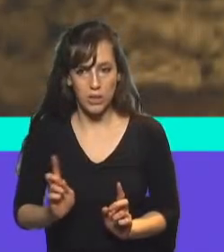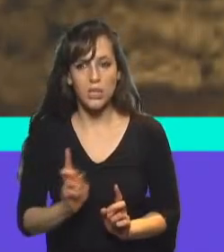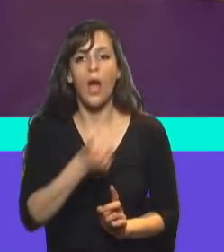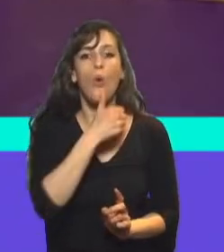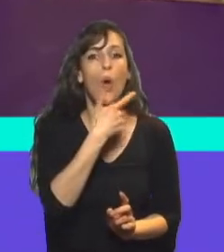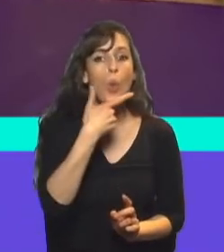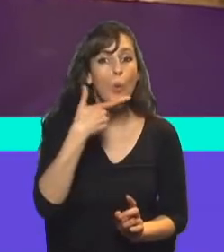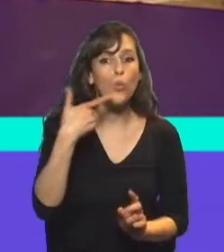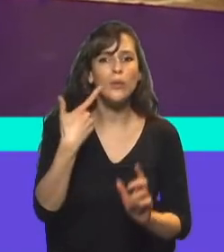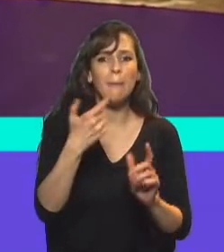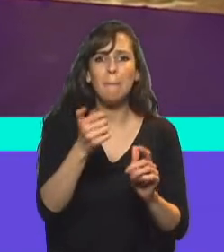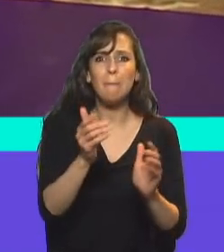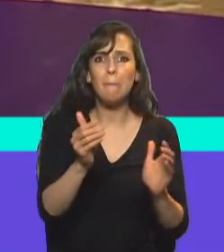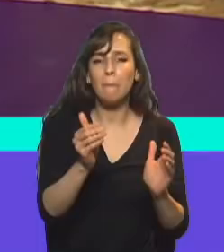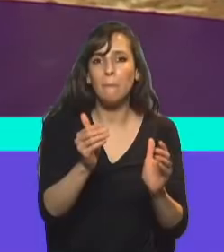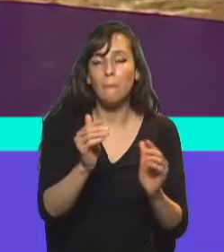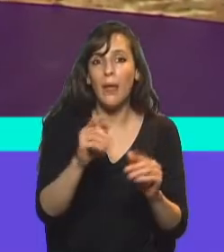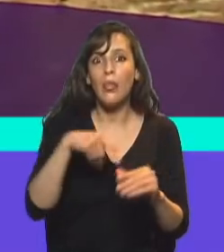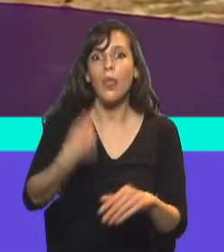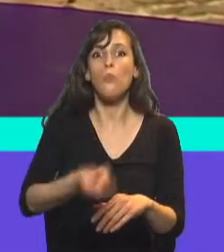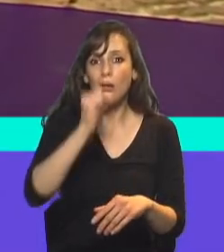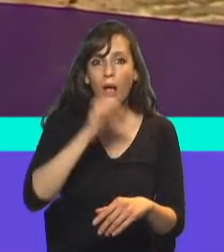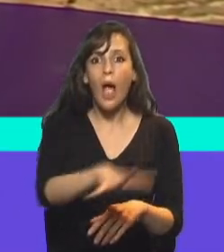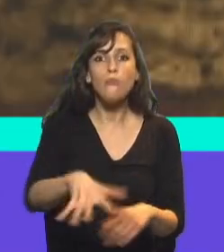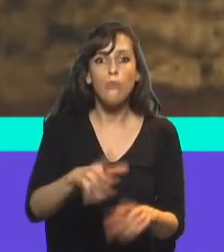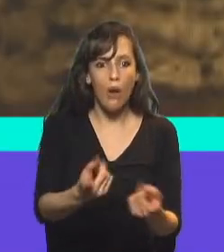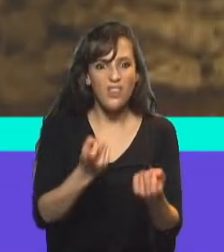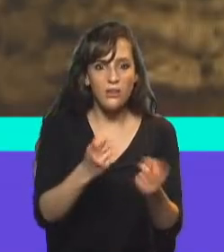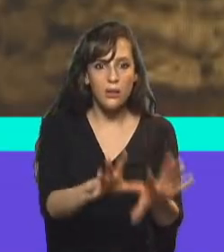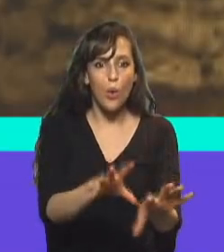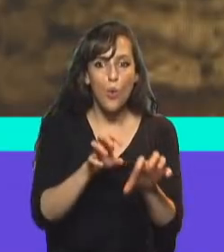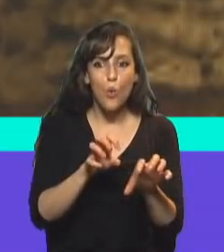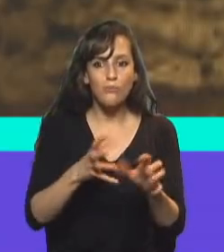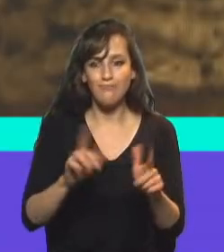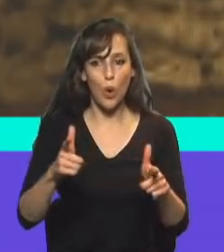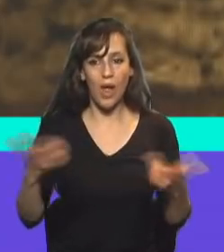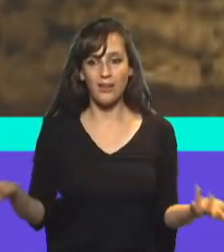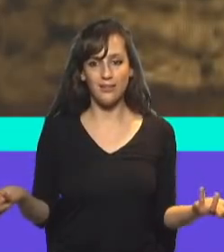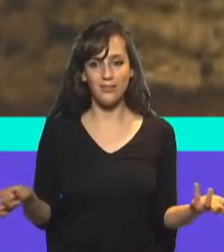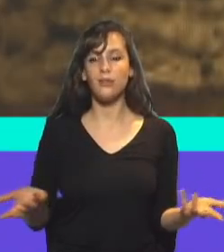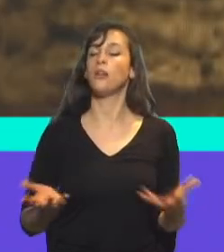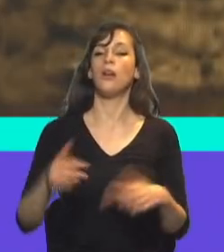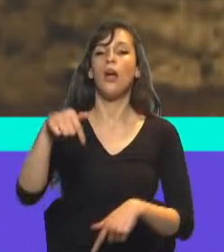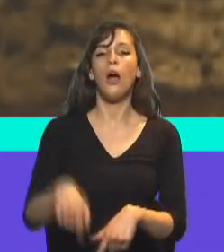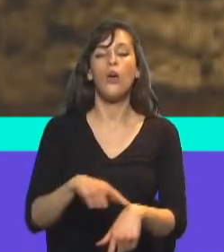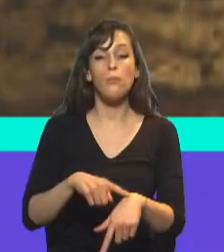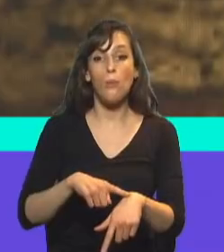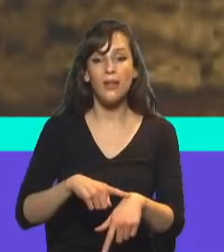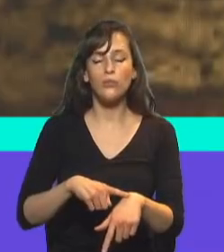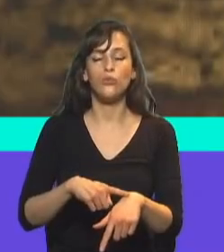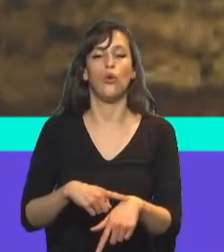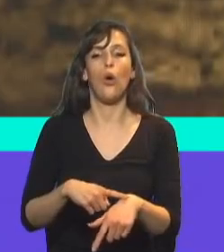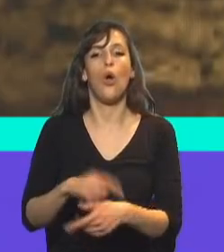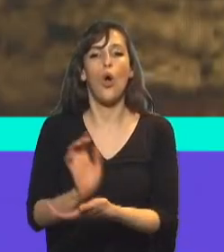estén muriendo son los campos que luego no pueden tampoco abastecerse. Agua, entonces, lo que estamos viviendo, lamentablemente, es una especie